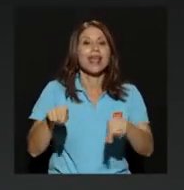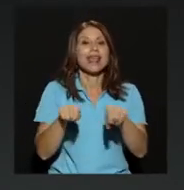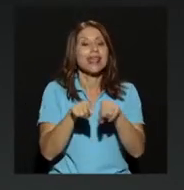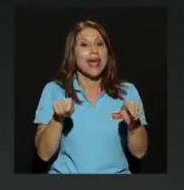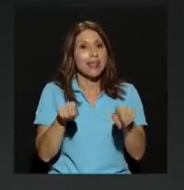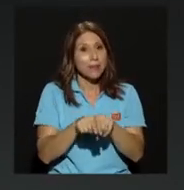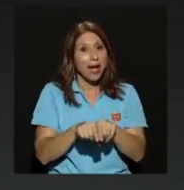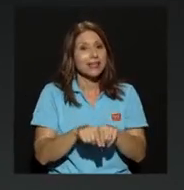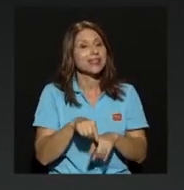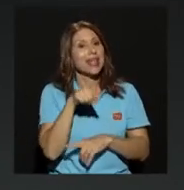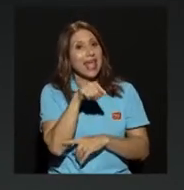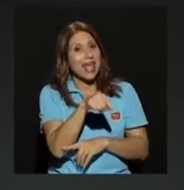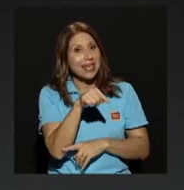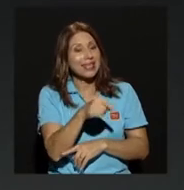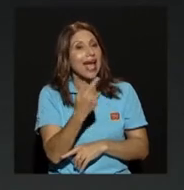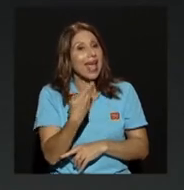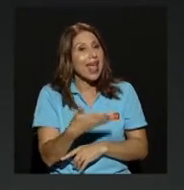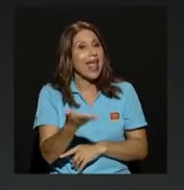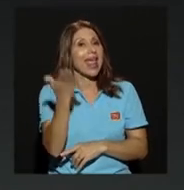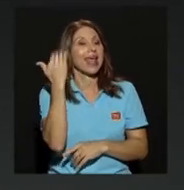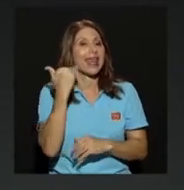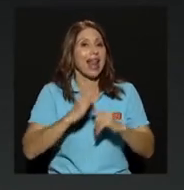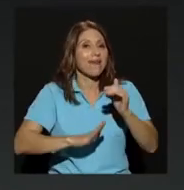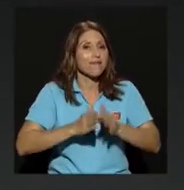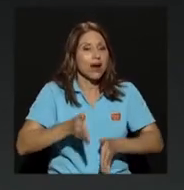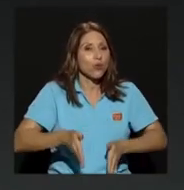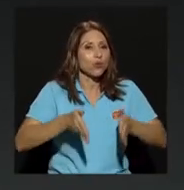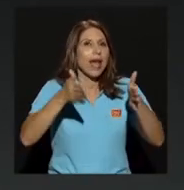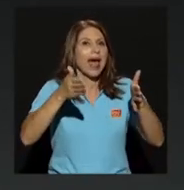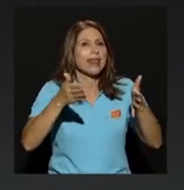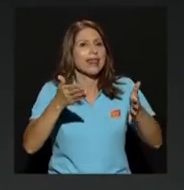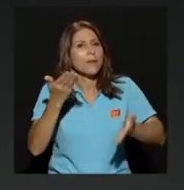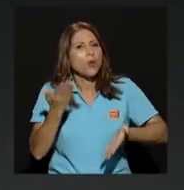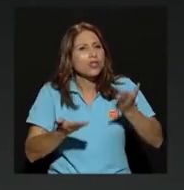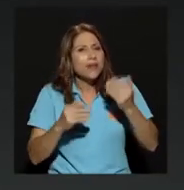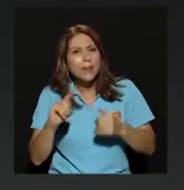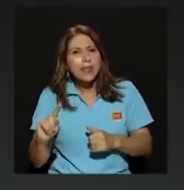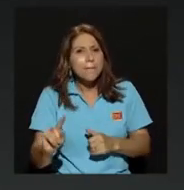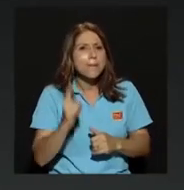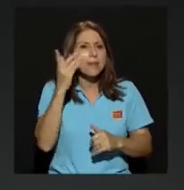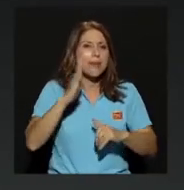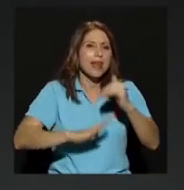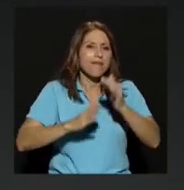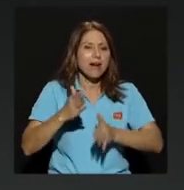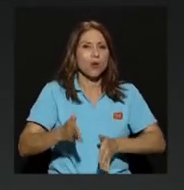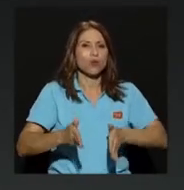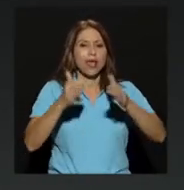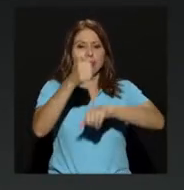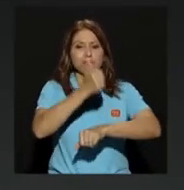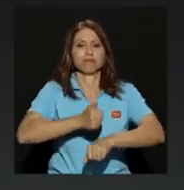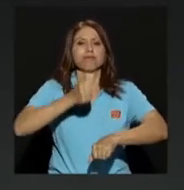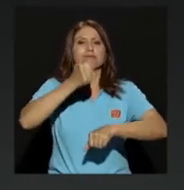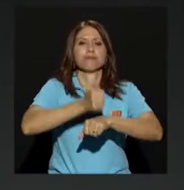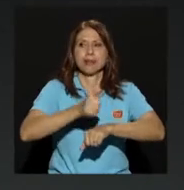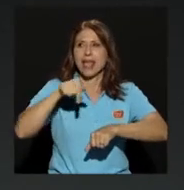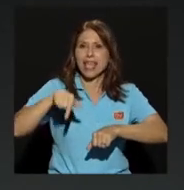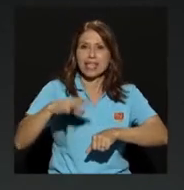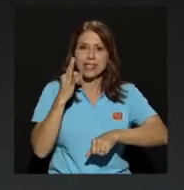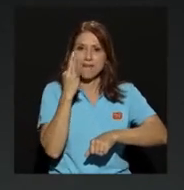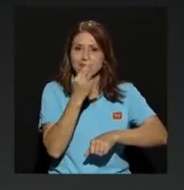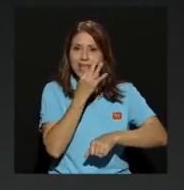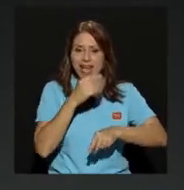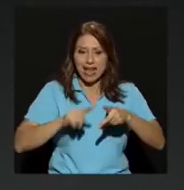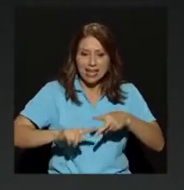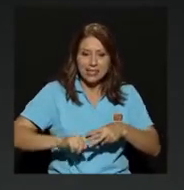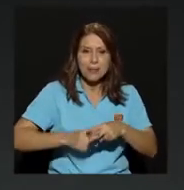facultad posiblemente la primera que llegó a esta finca, que se empezó a